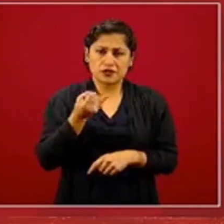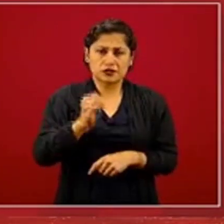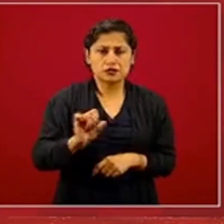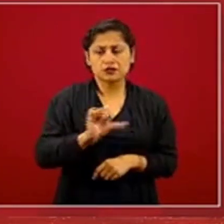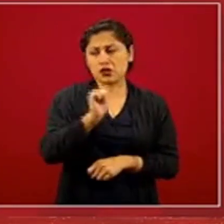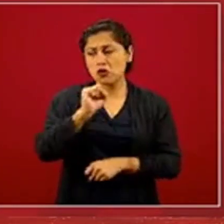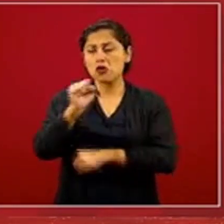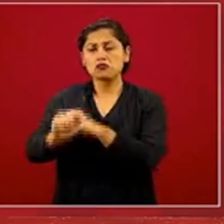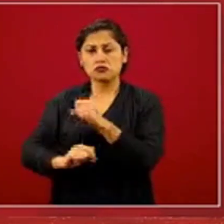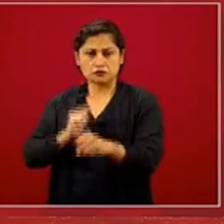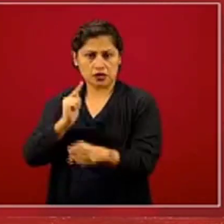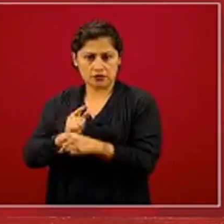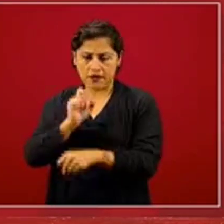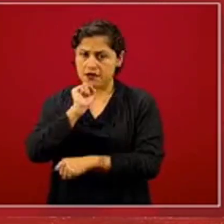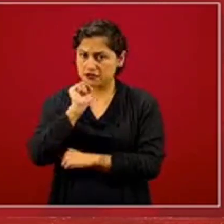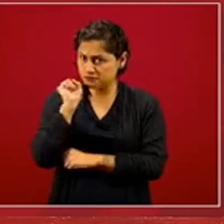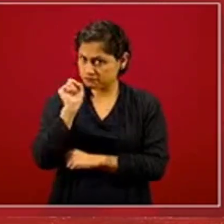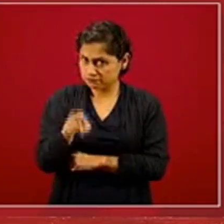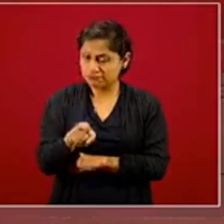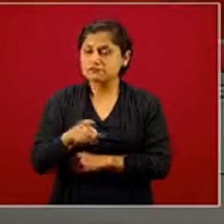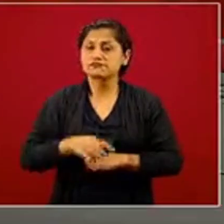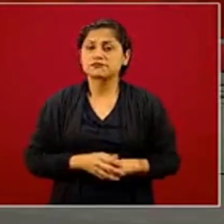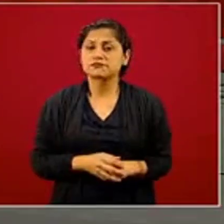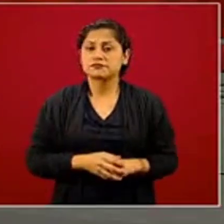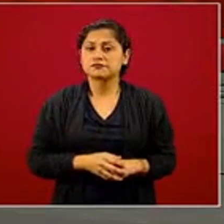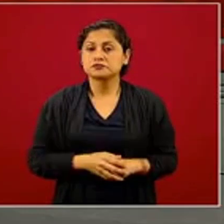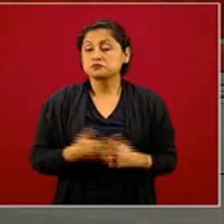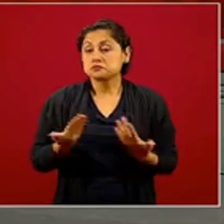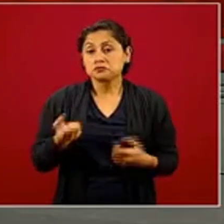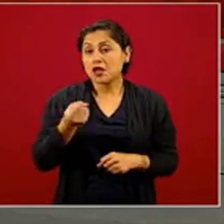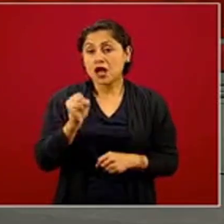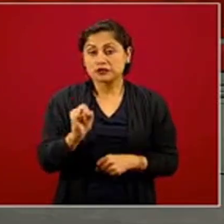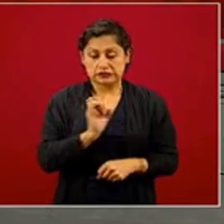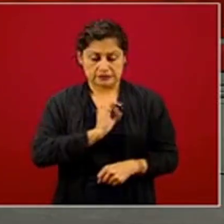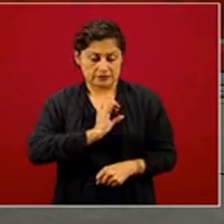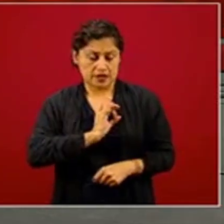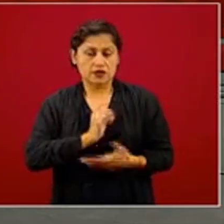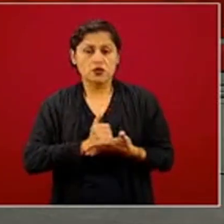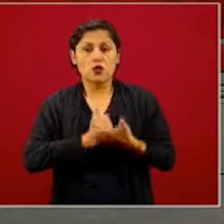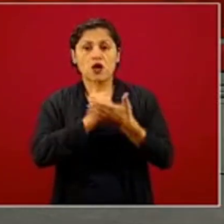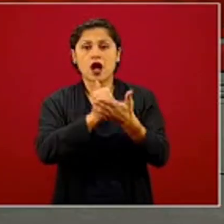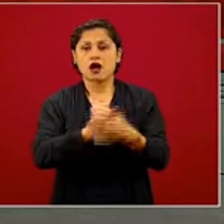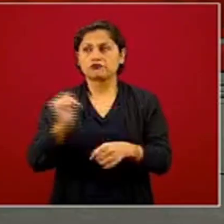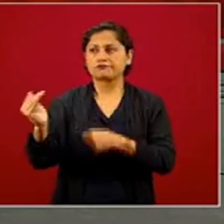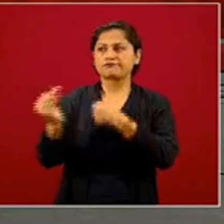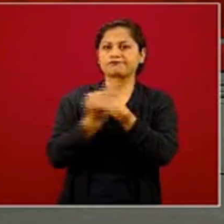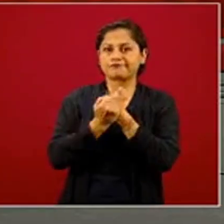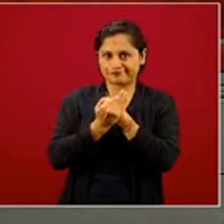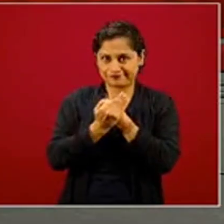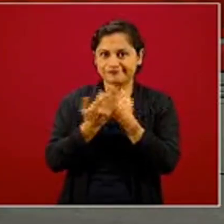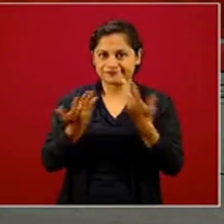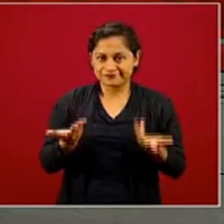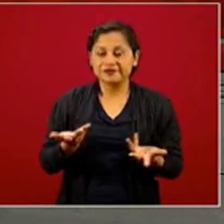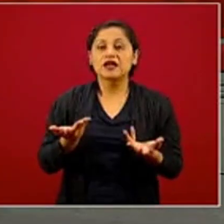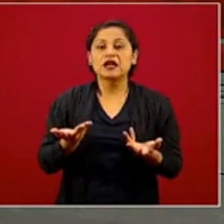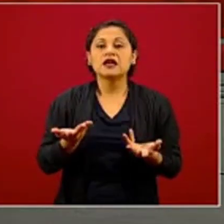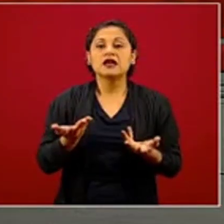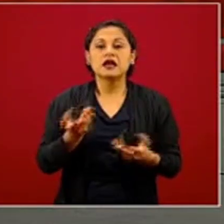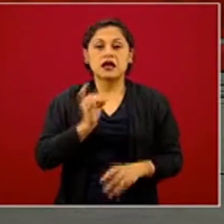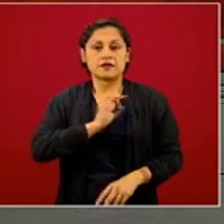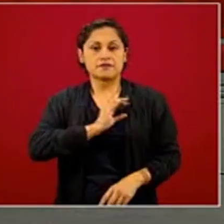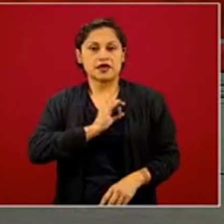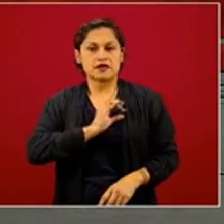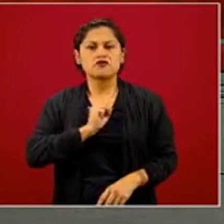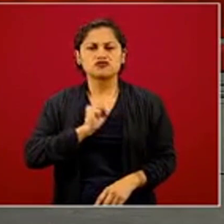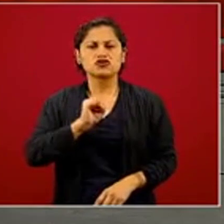especies, y es una reacción primariamente de defensa. No podemos programar el miedo, que exista o que no